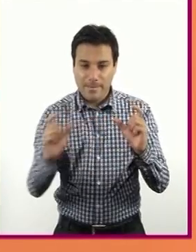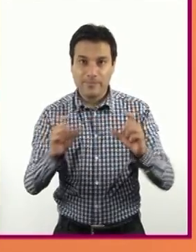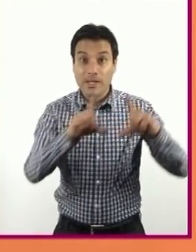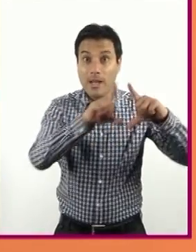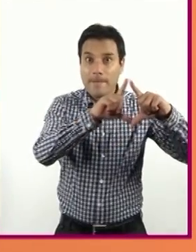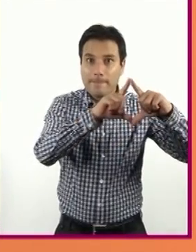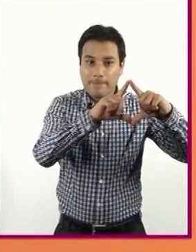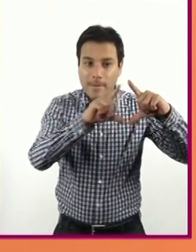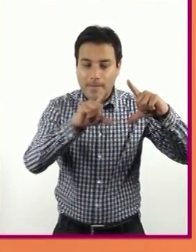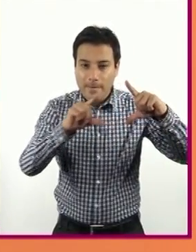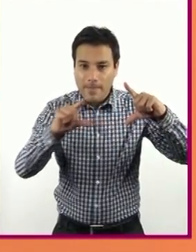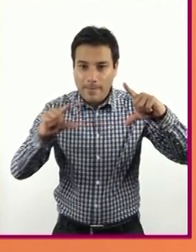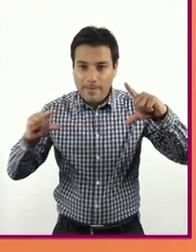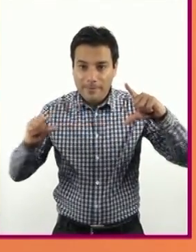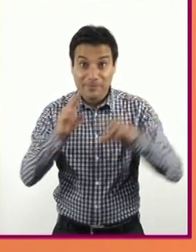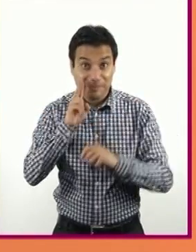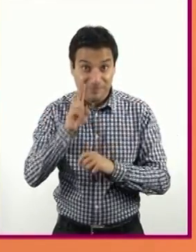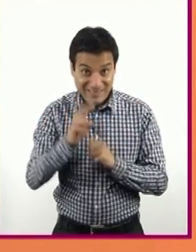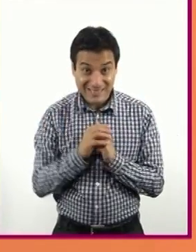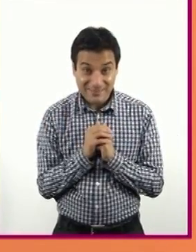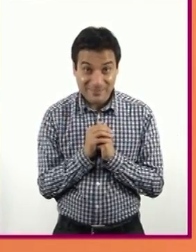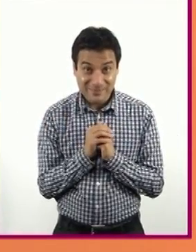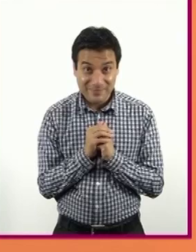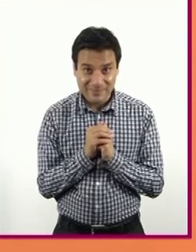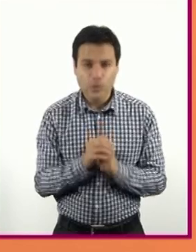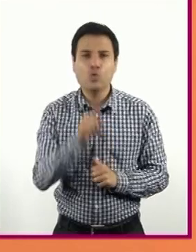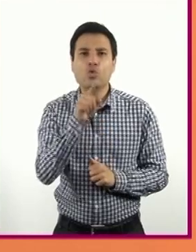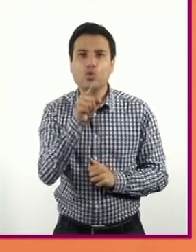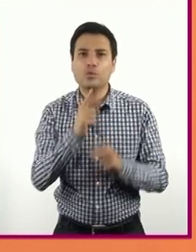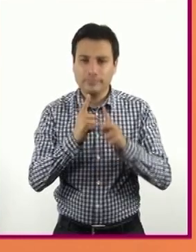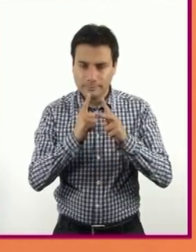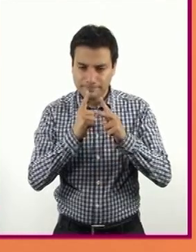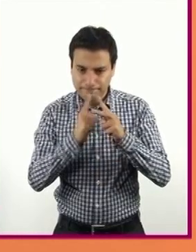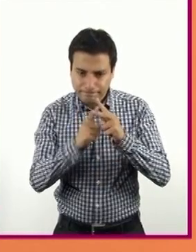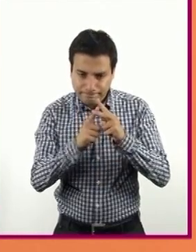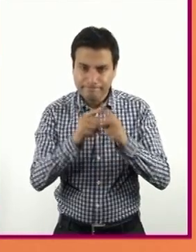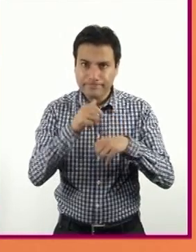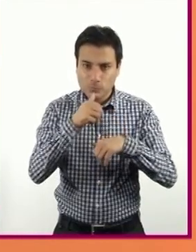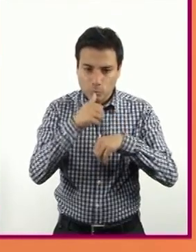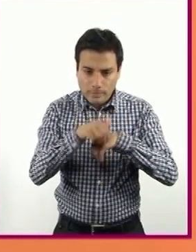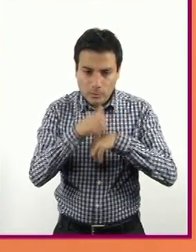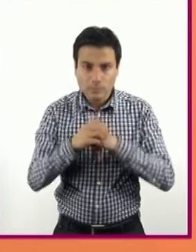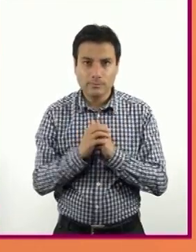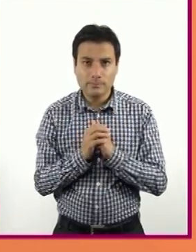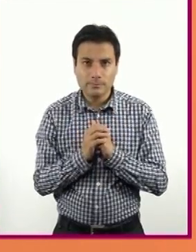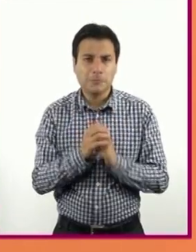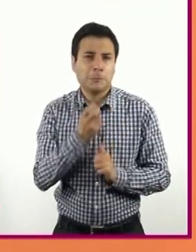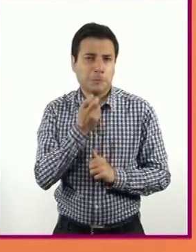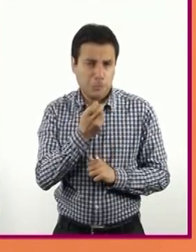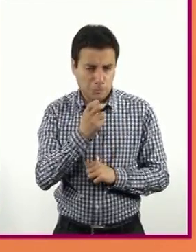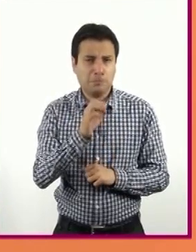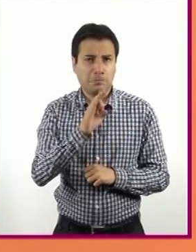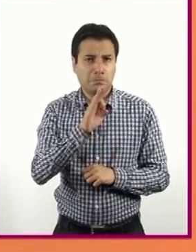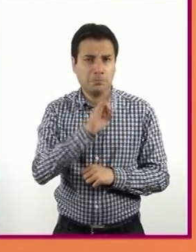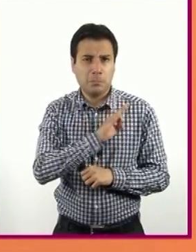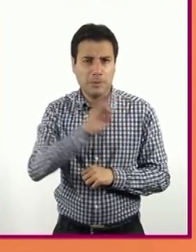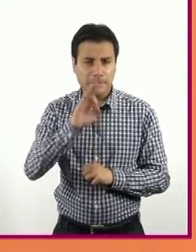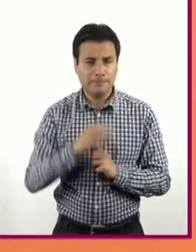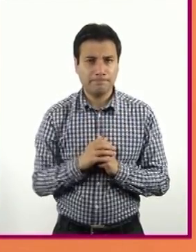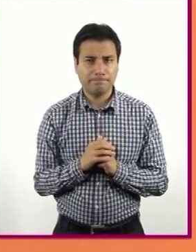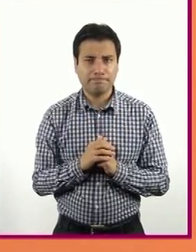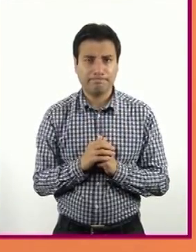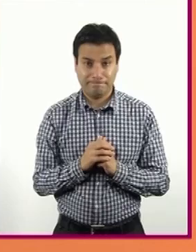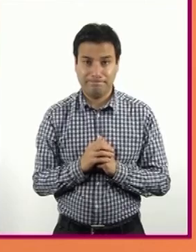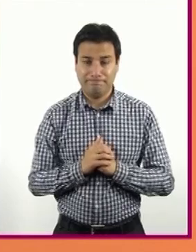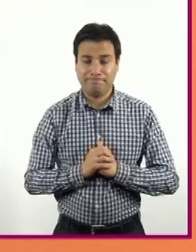manera constante? Calcular las diferencias entre los términos es una estrategia que permite identificar